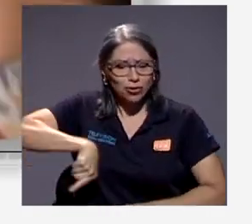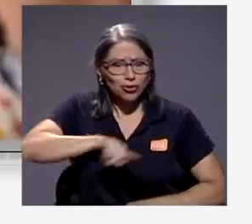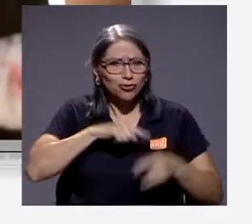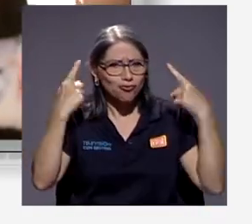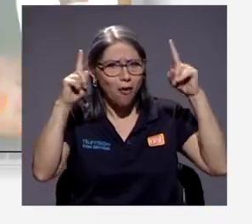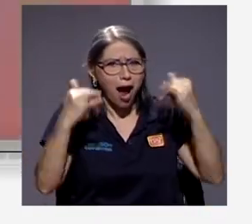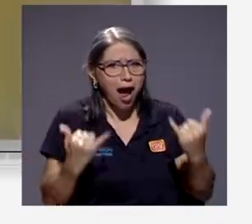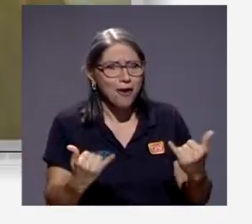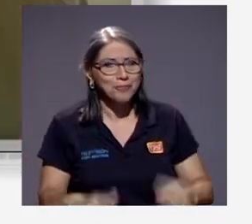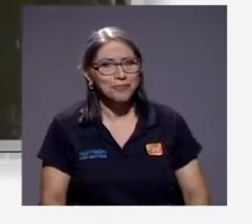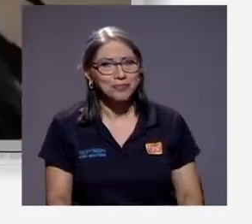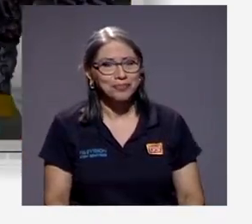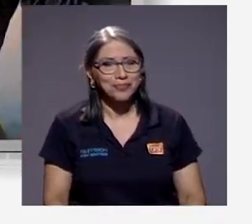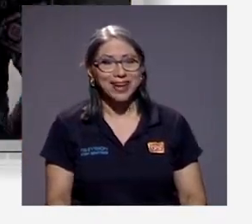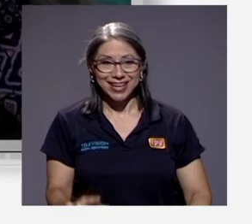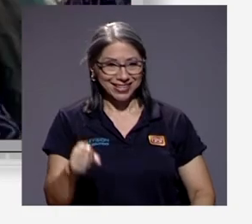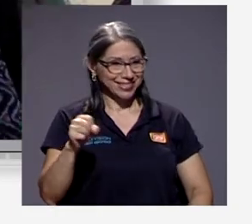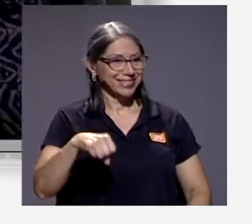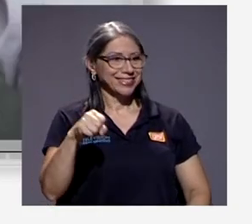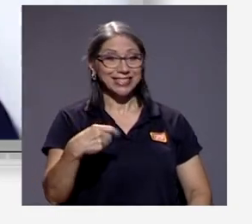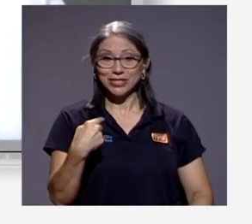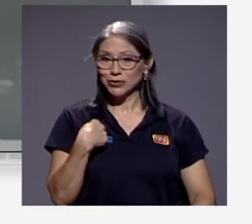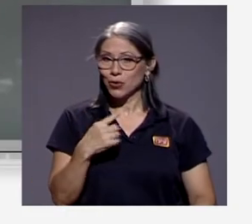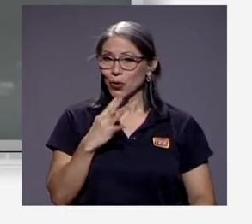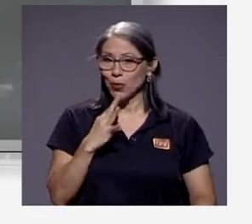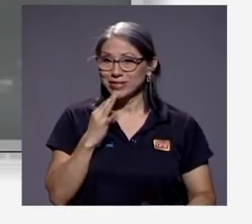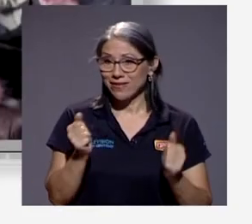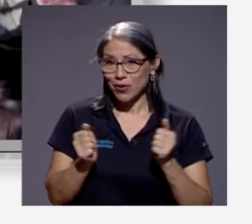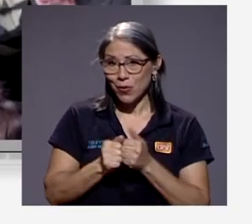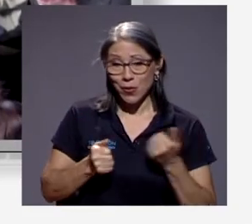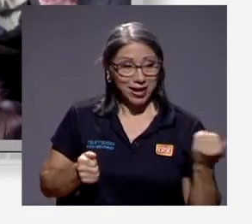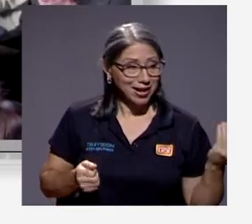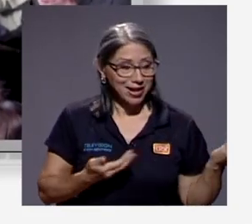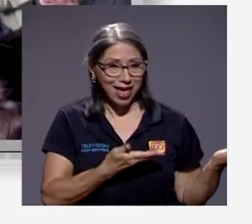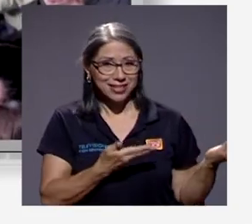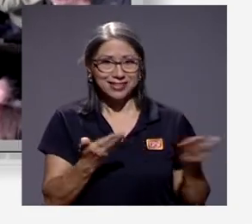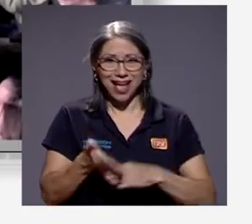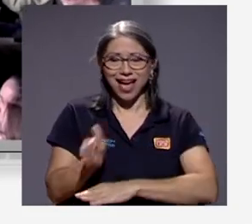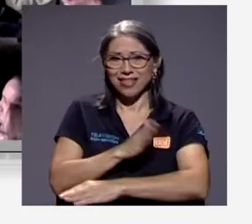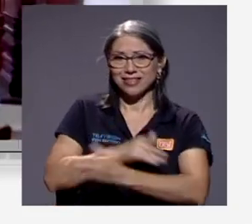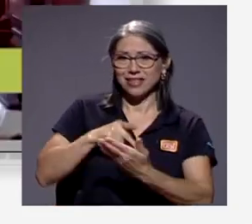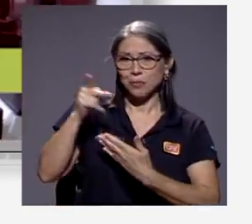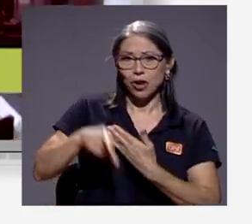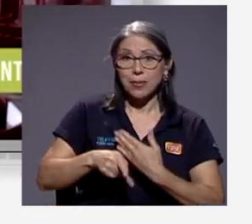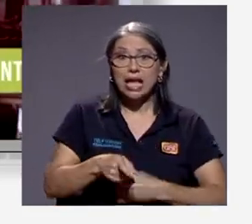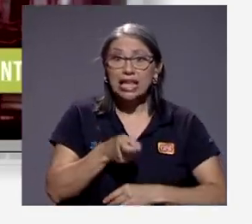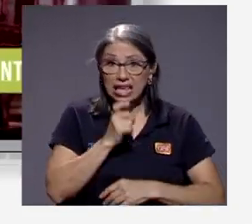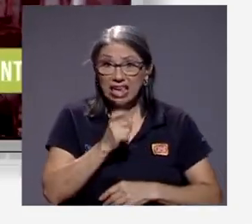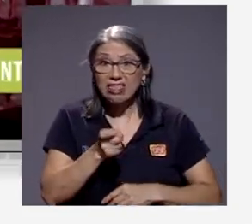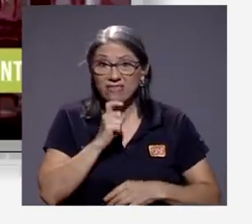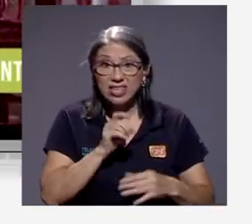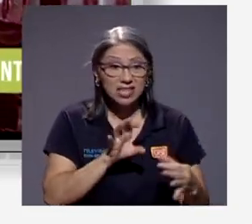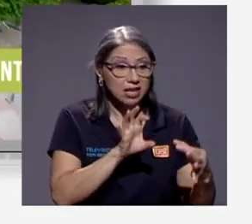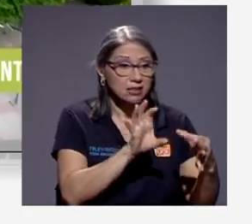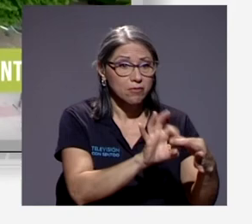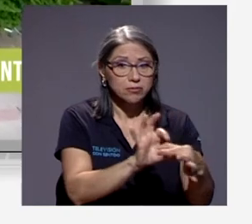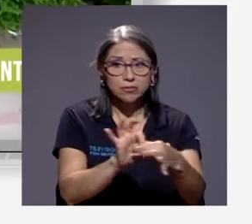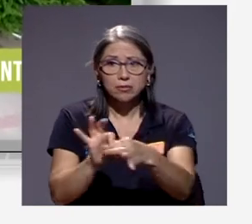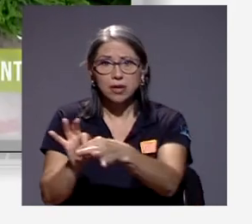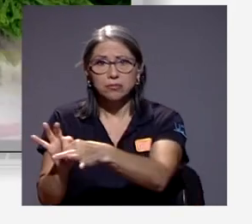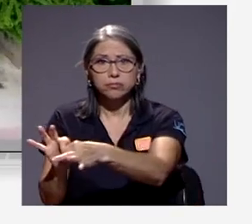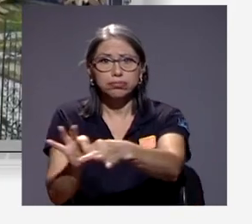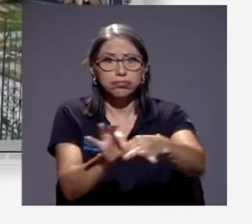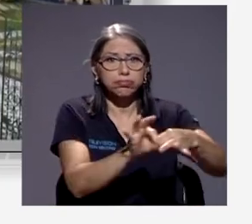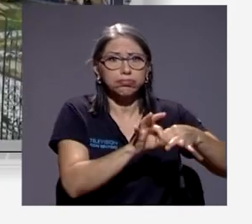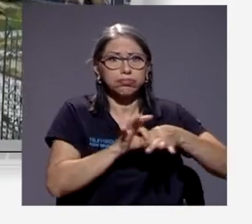ciudades o para de su vida y lo conversaba con claves antes del programa qué difícil desarticularse verdad qué difícil es para un